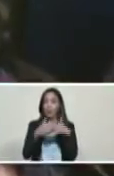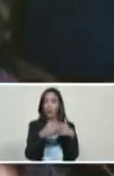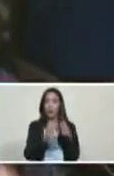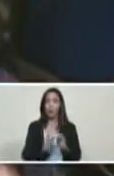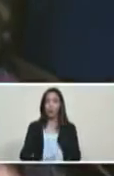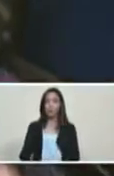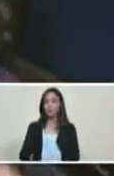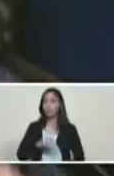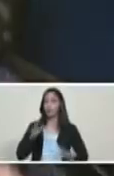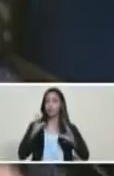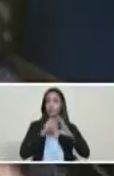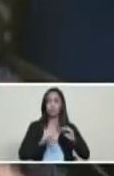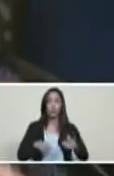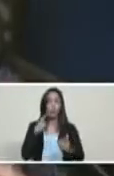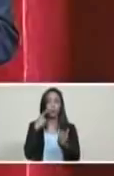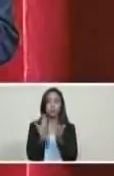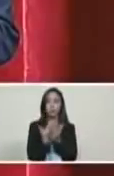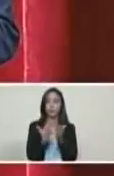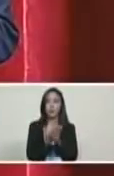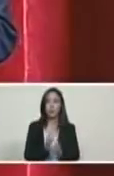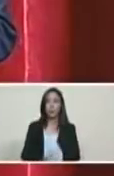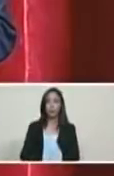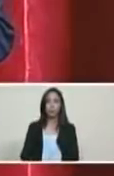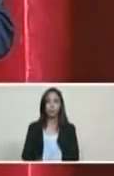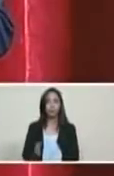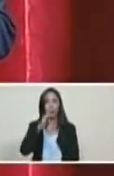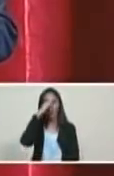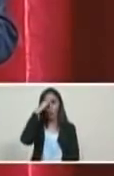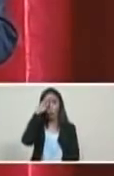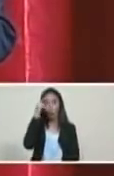Y así todo, Cuba sacó